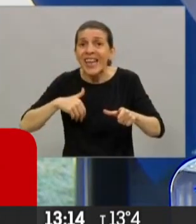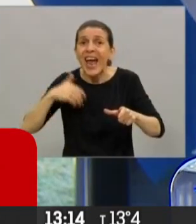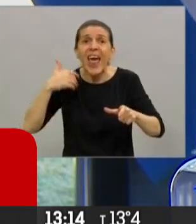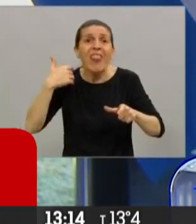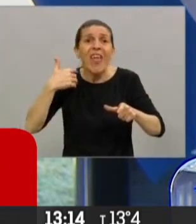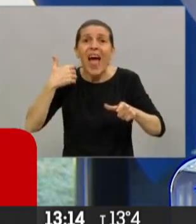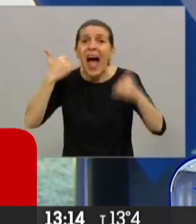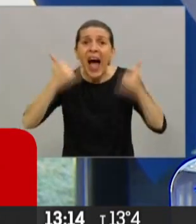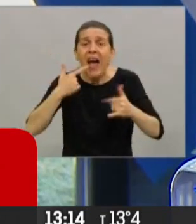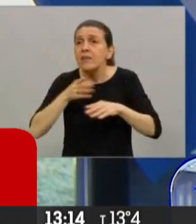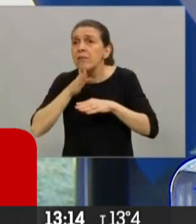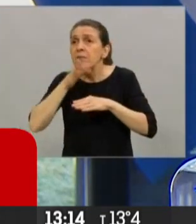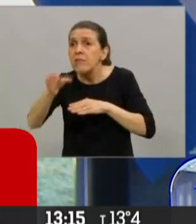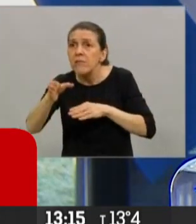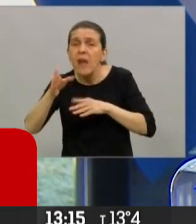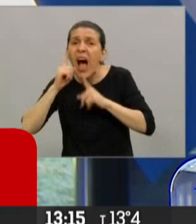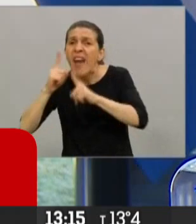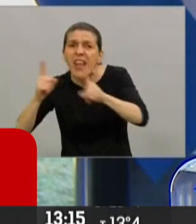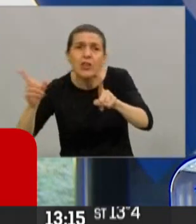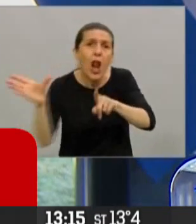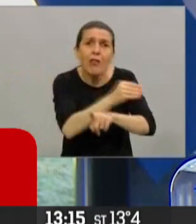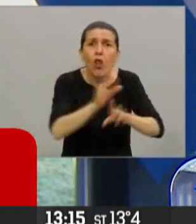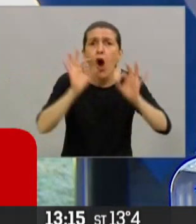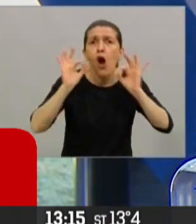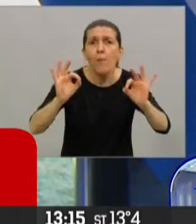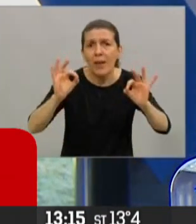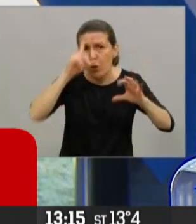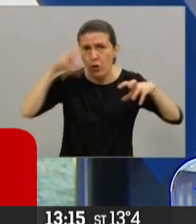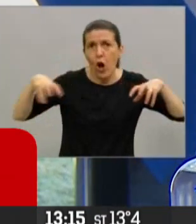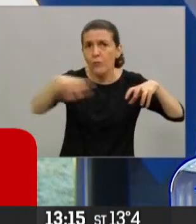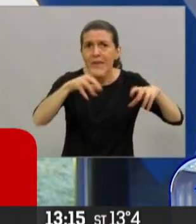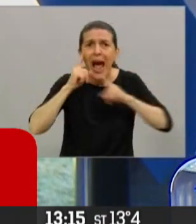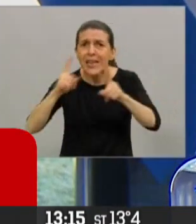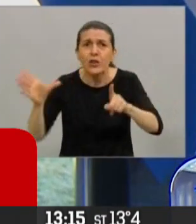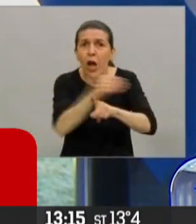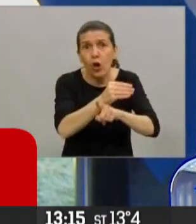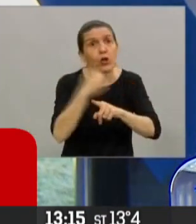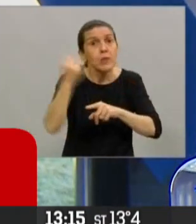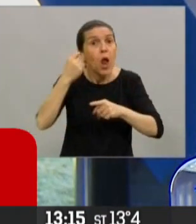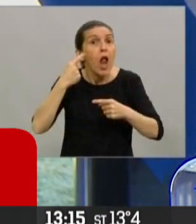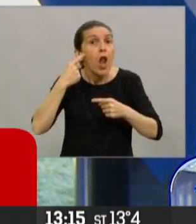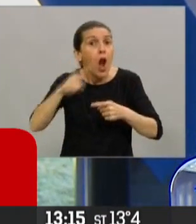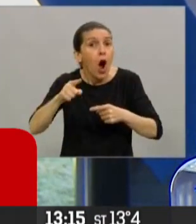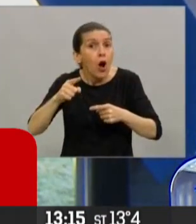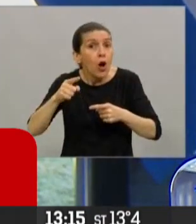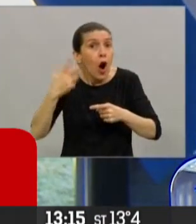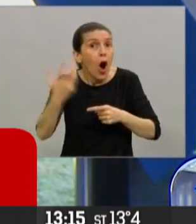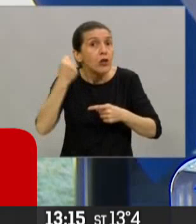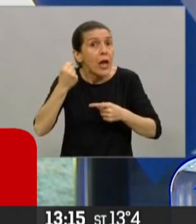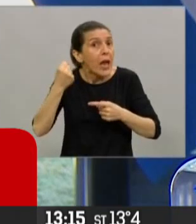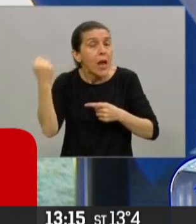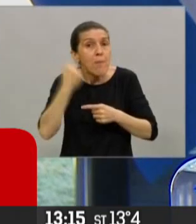salud. Y eso lo hemos logrado. Y es muy importante lograr eso, porque, por